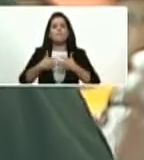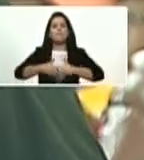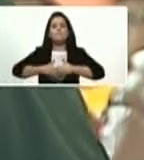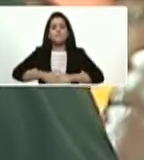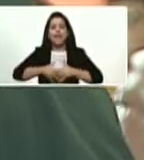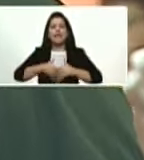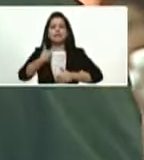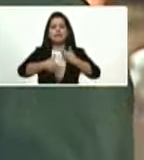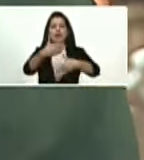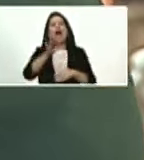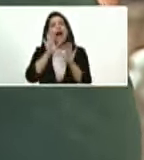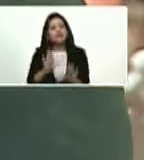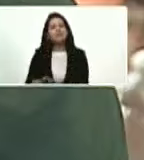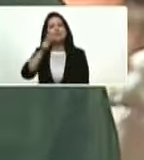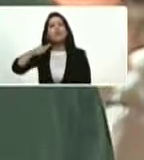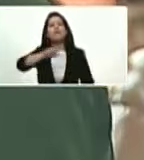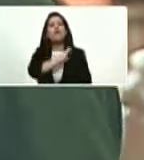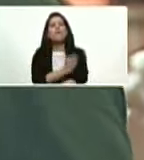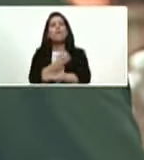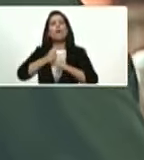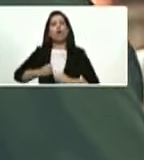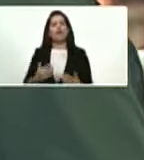Ese es el poder popular.